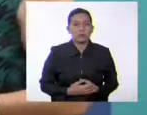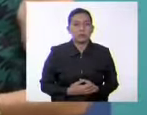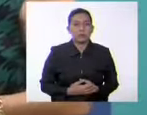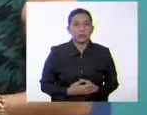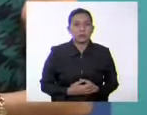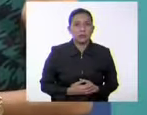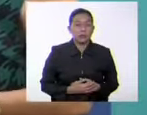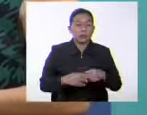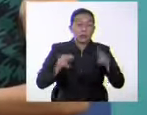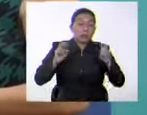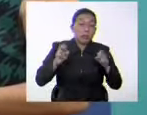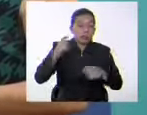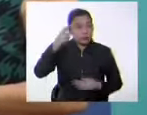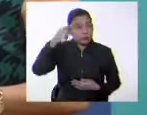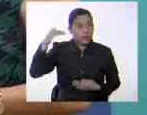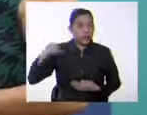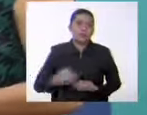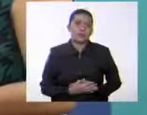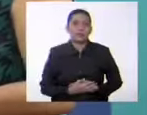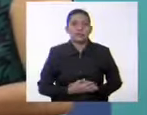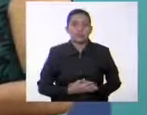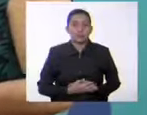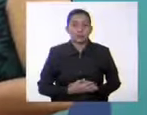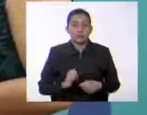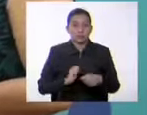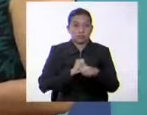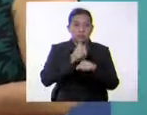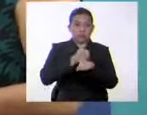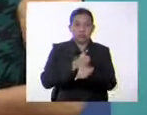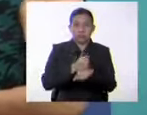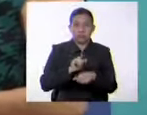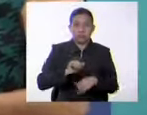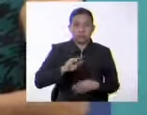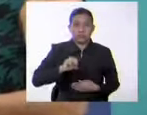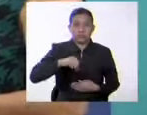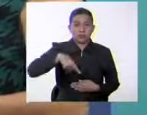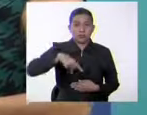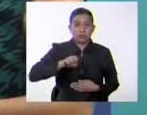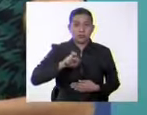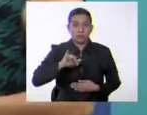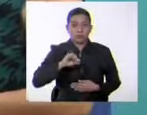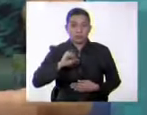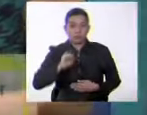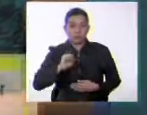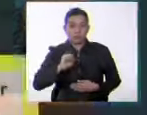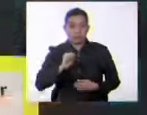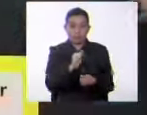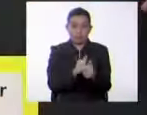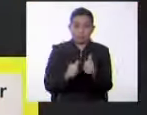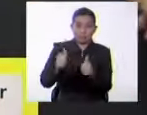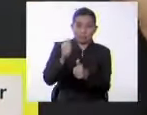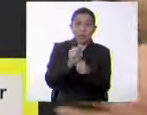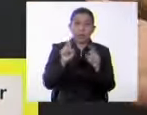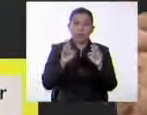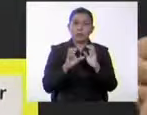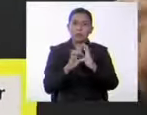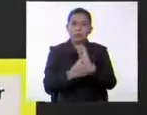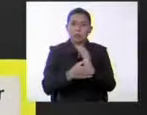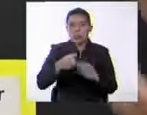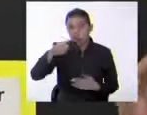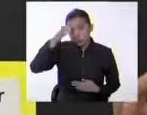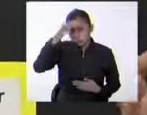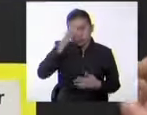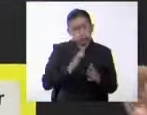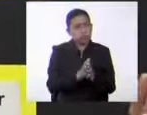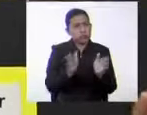materia política, la formación de los imperios, ¿verdad? En materia cultural, un conocimiento más